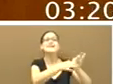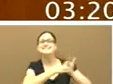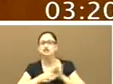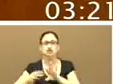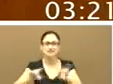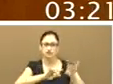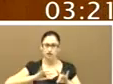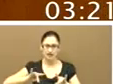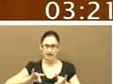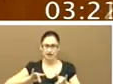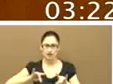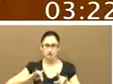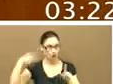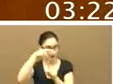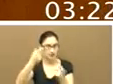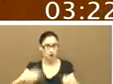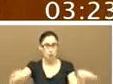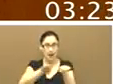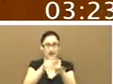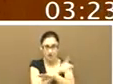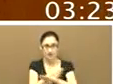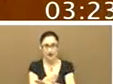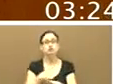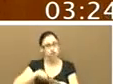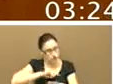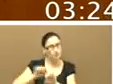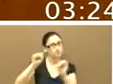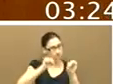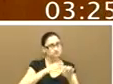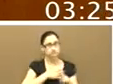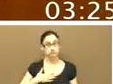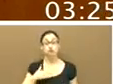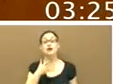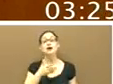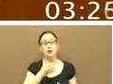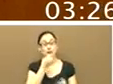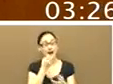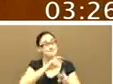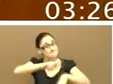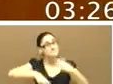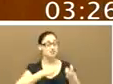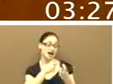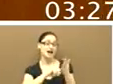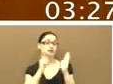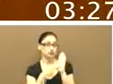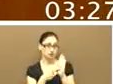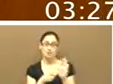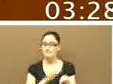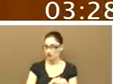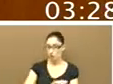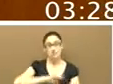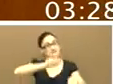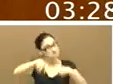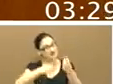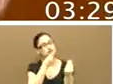a esa igualdad real entre ciudadanos. Por eso hemos presentado una enmienda a la totalidad, señorías. Una enmienda, perdón, de sustitución